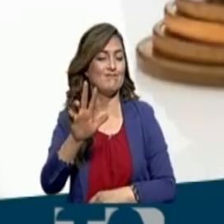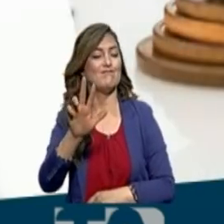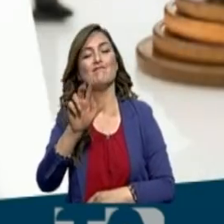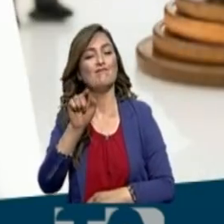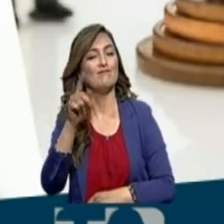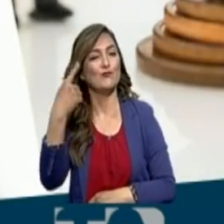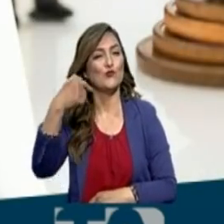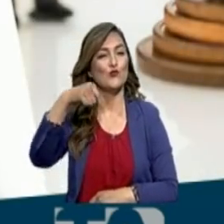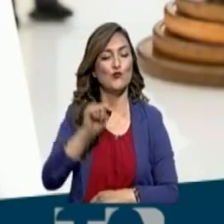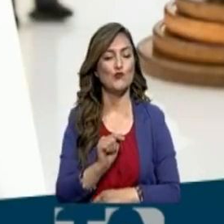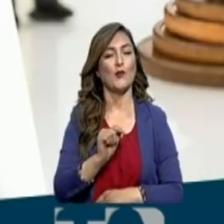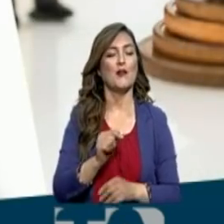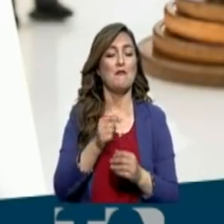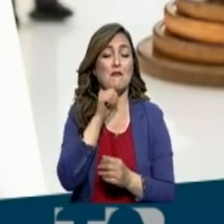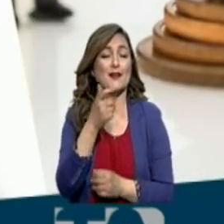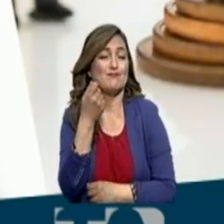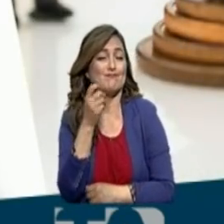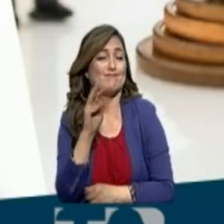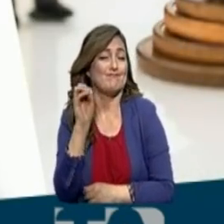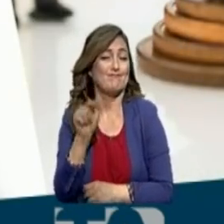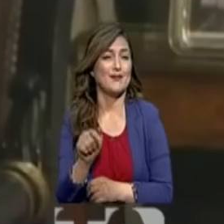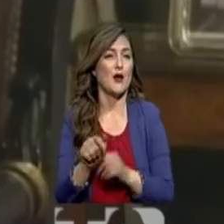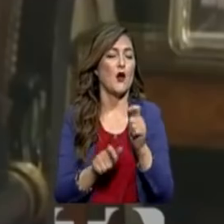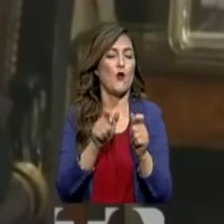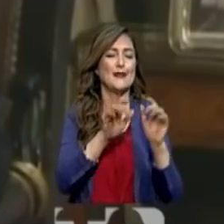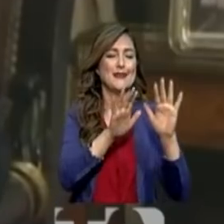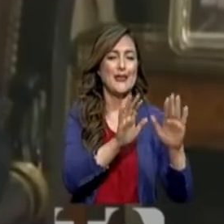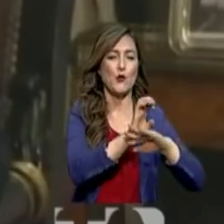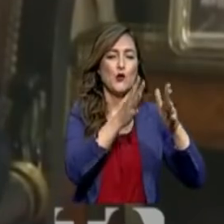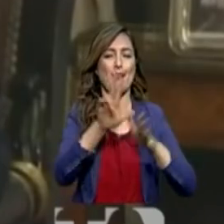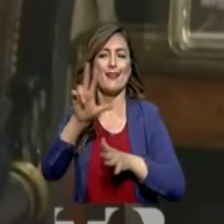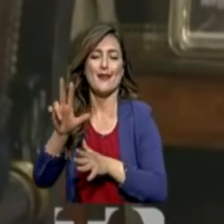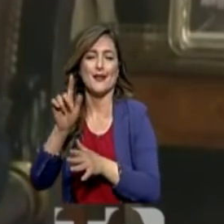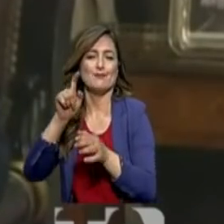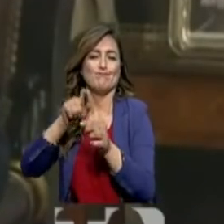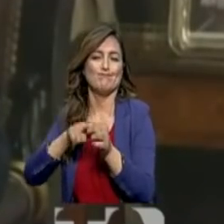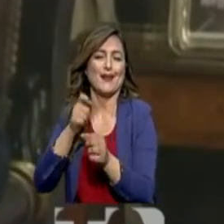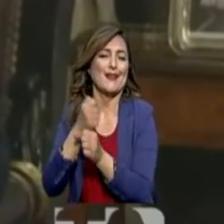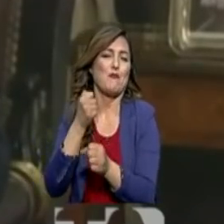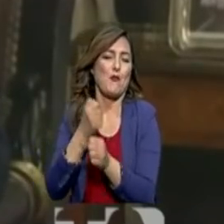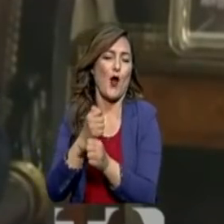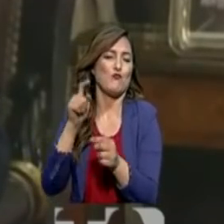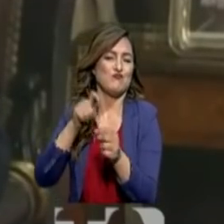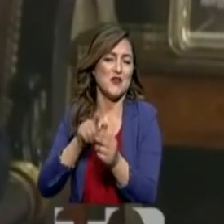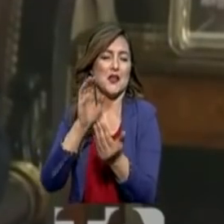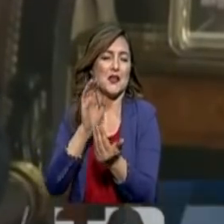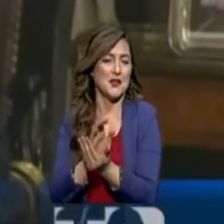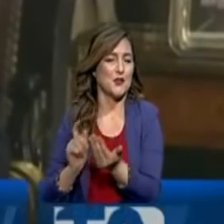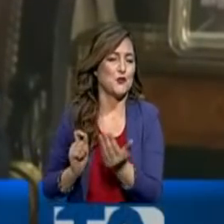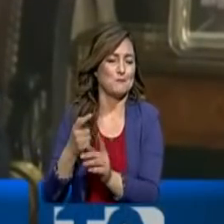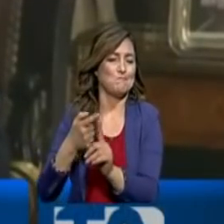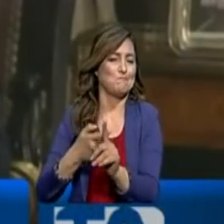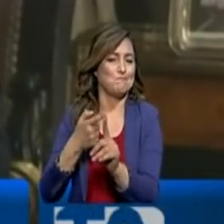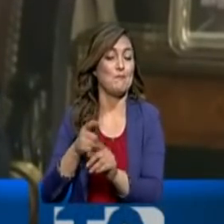y que apenas 3 de cada 10 ecuatorianos tienen un empleo formal, el presidente de la República hizo el esperado anuncio. Entregaré mañana